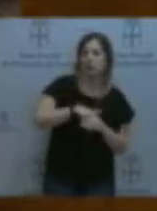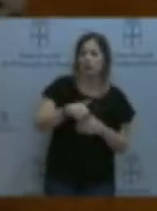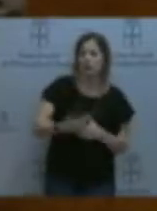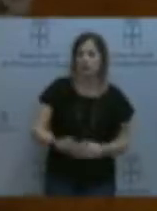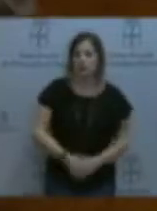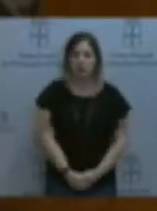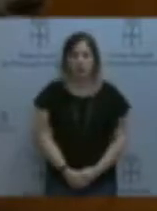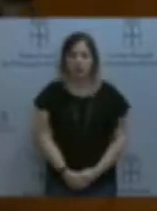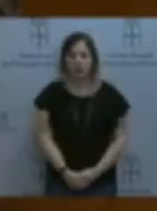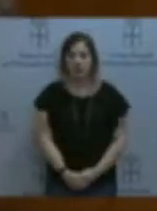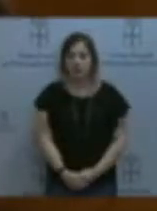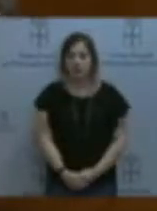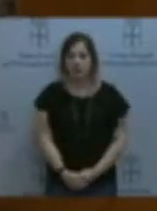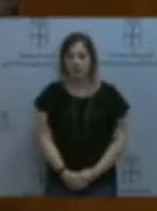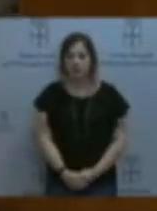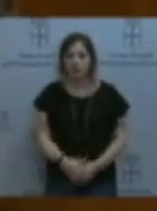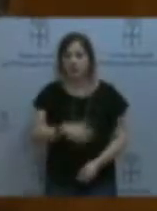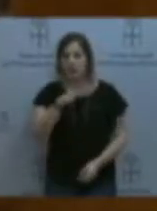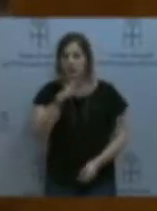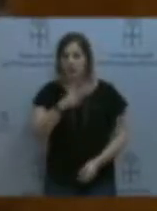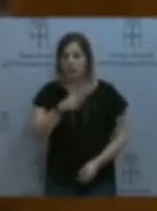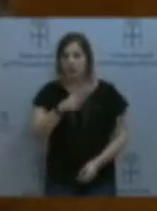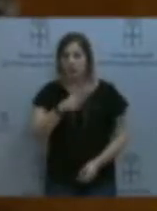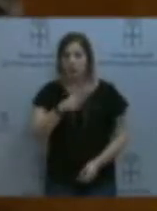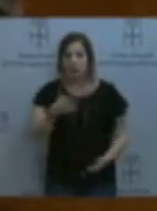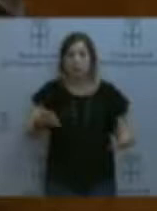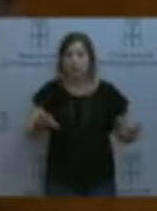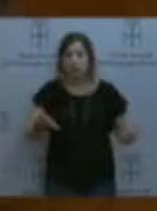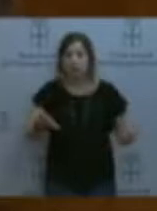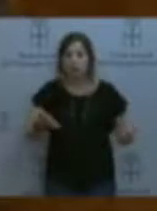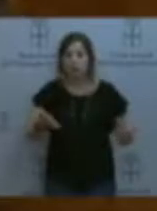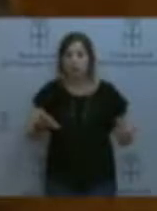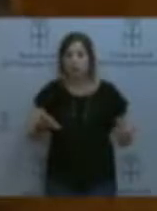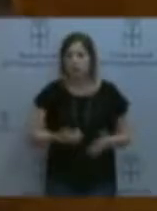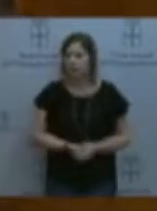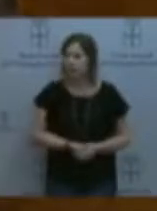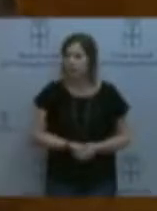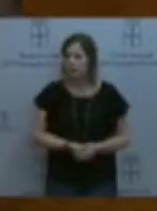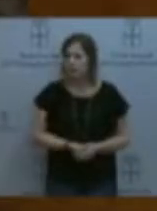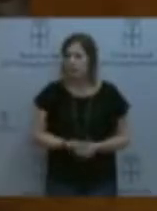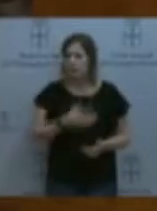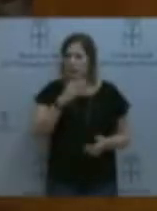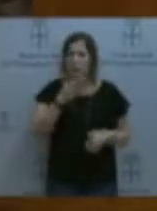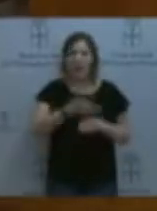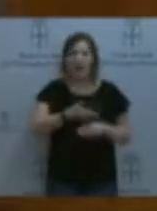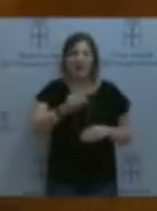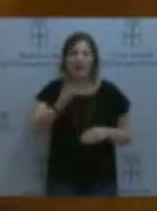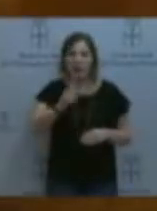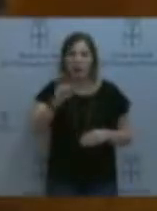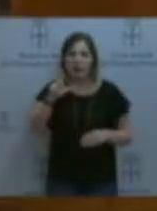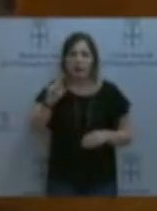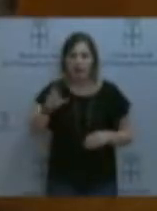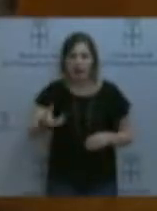Villar. Y después otra, y hay una votación, otra y después una unanimidad para ir a Villar. Y dice, ya, pero ahora no van ustedes a ir a Villar. Y el acuerdo que